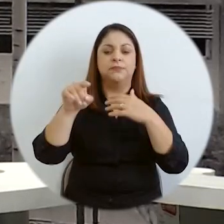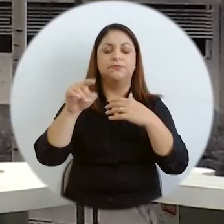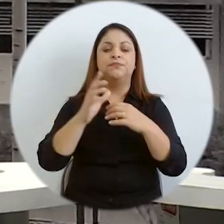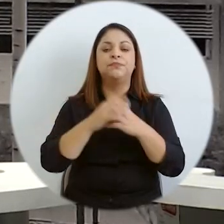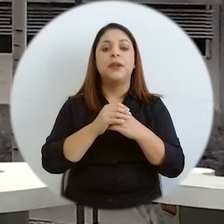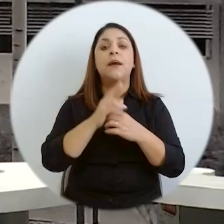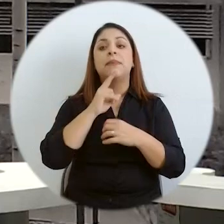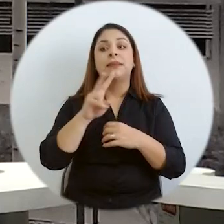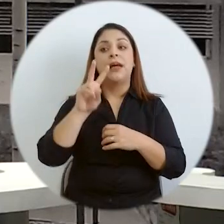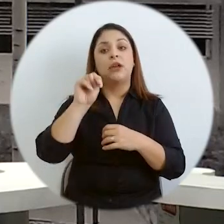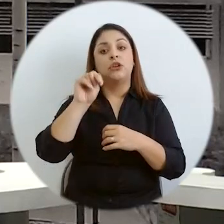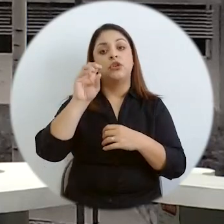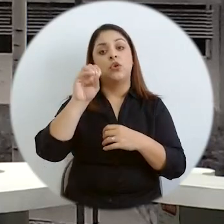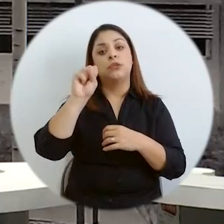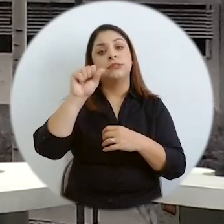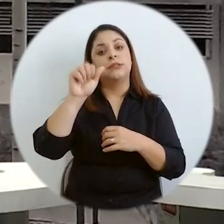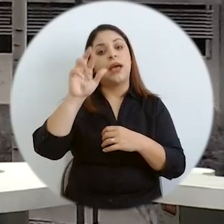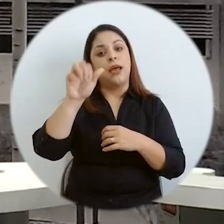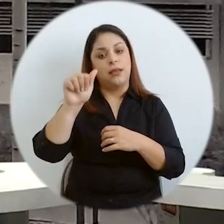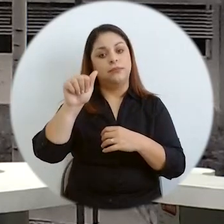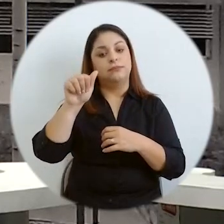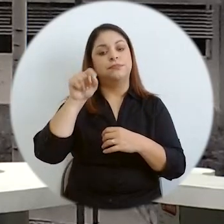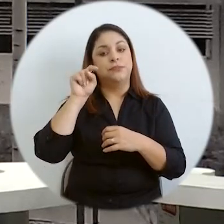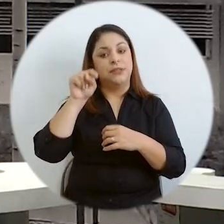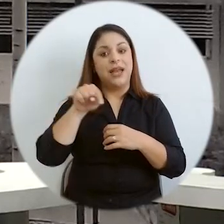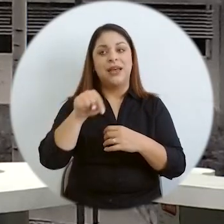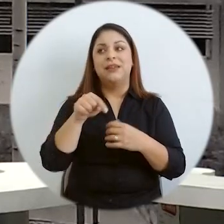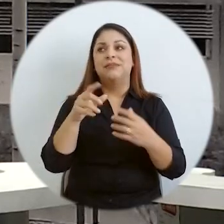Nosara es como un laboratorio que